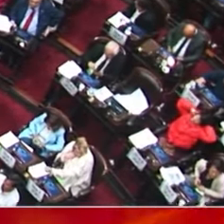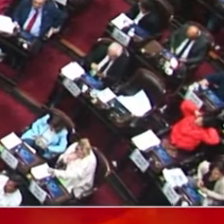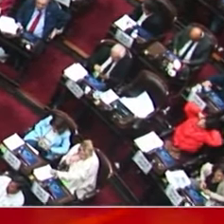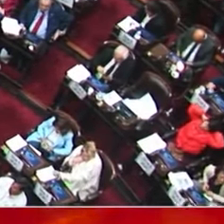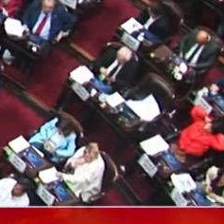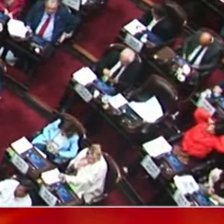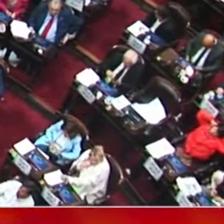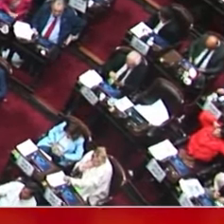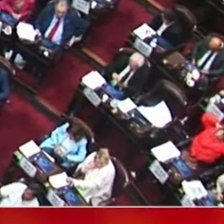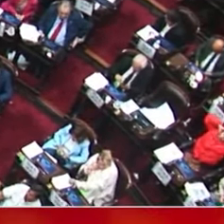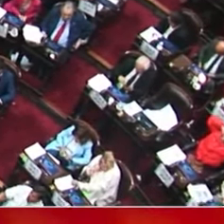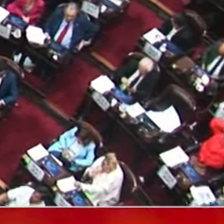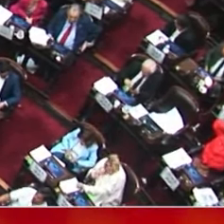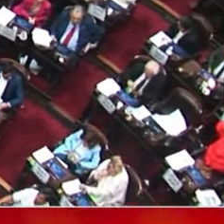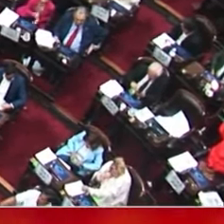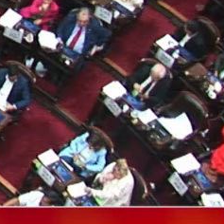igón